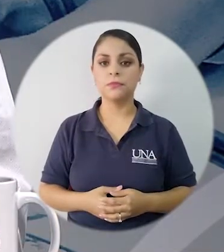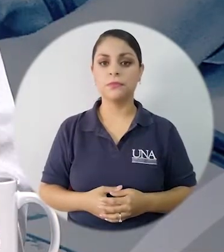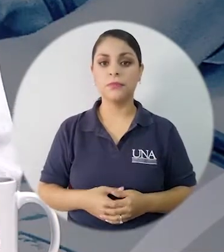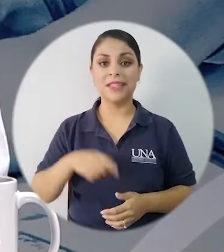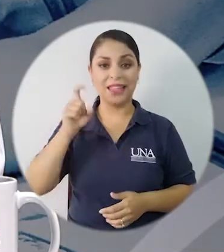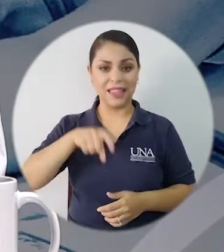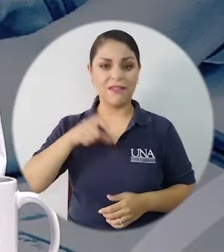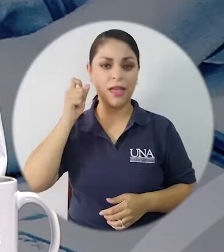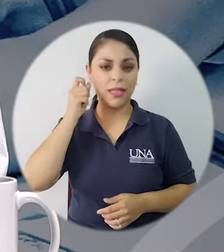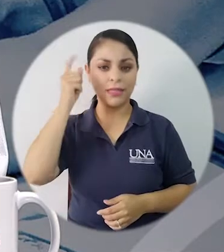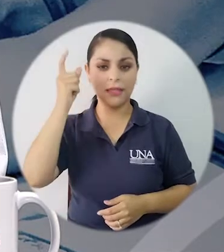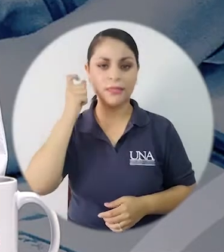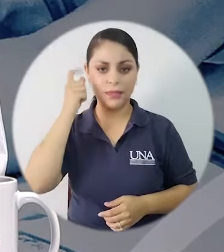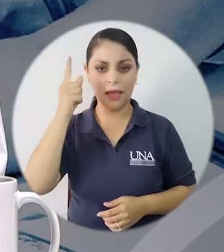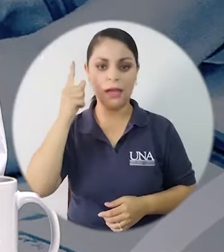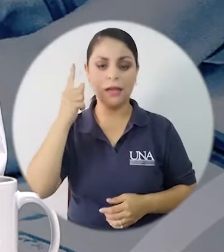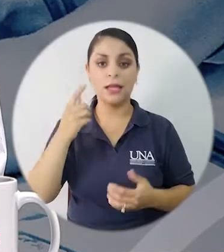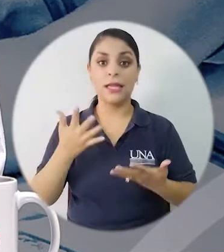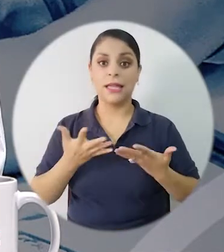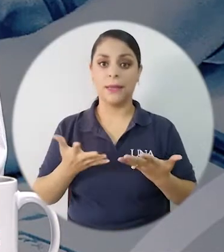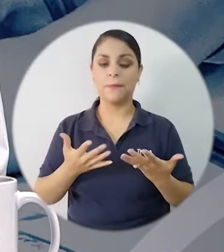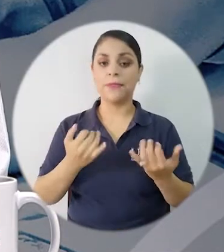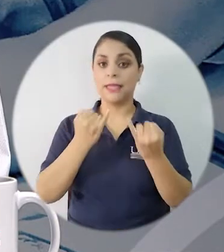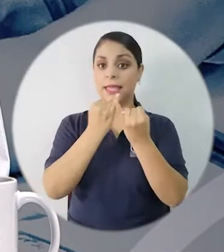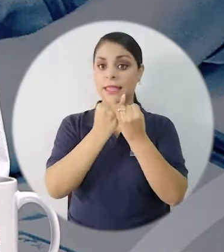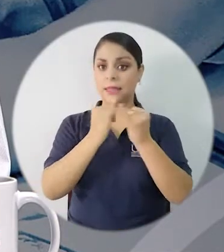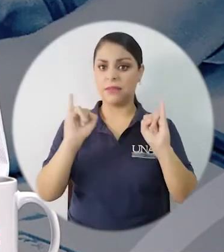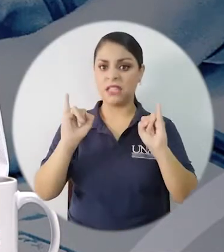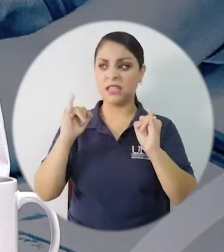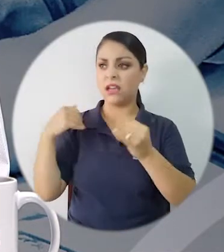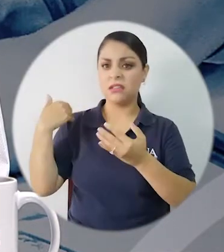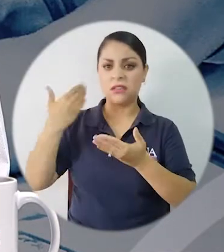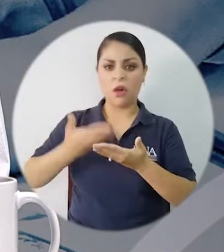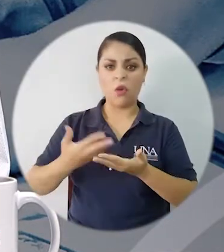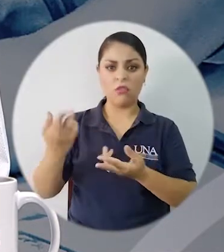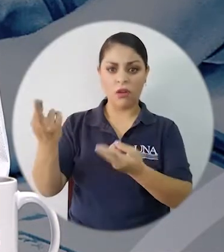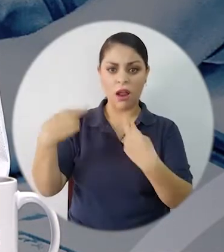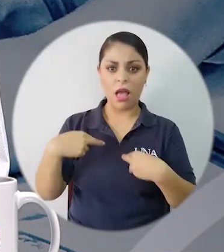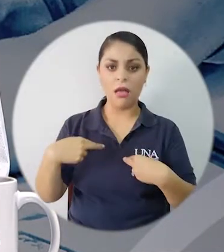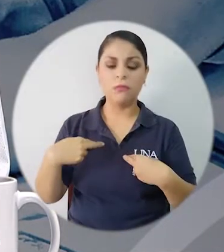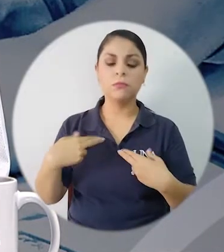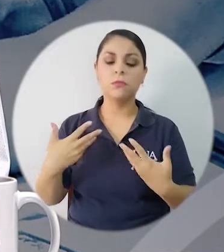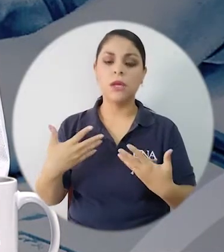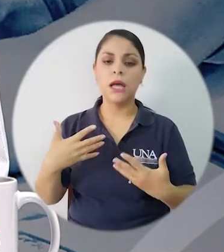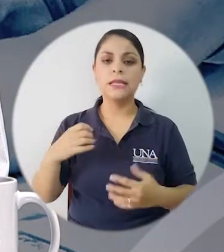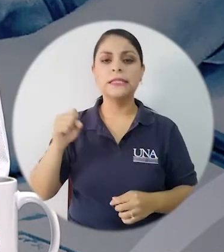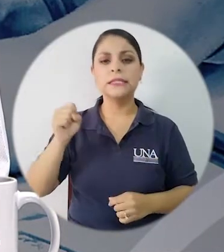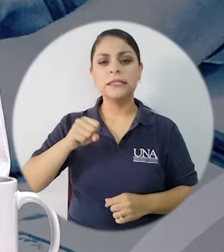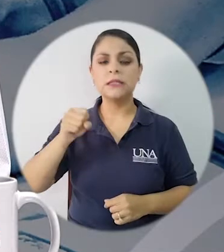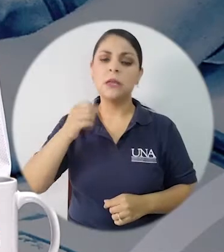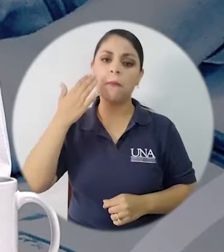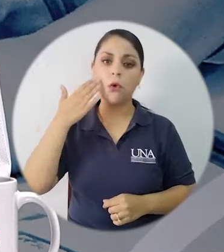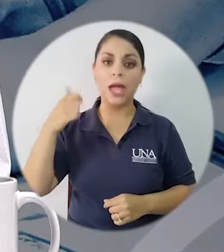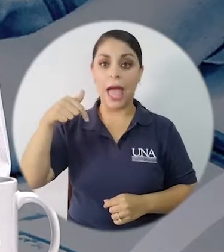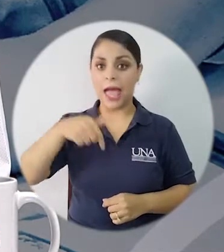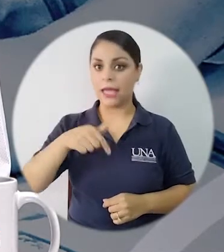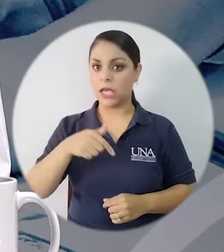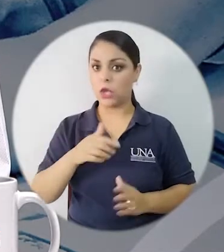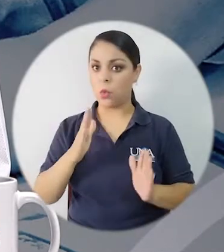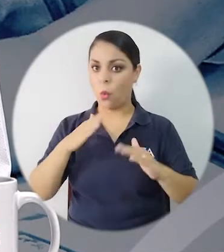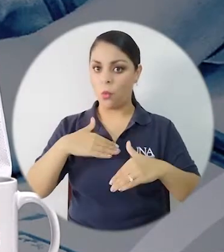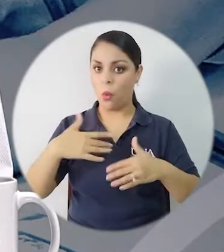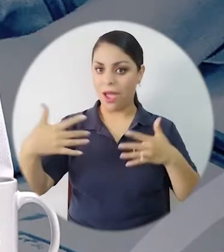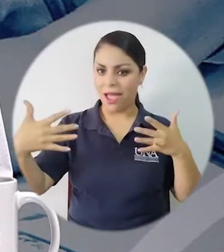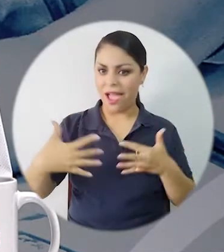entender el argumento de que la independencia llegó regalada. Sí, porque aquí no